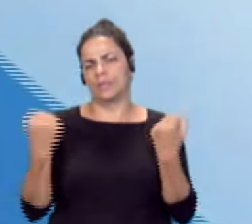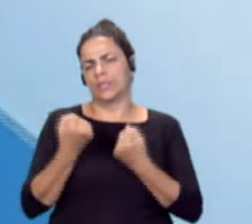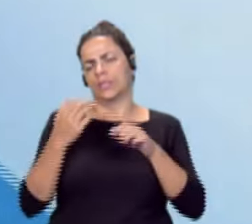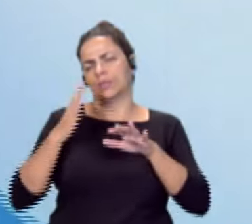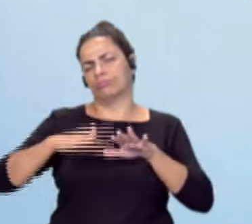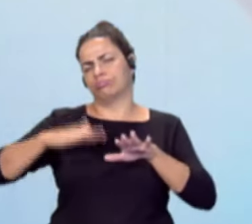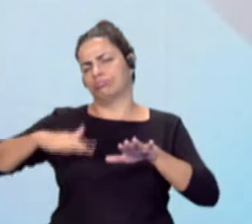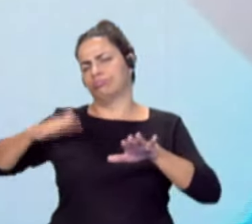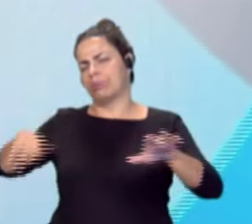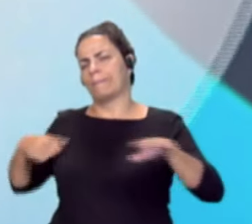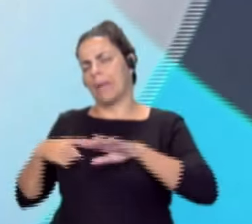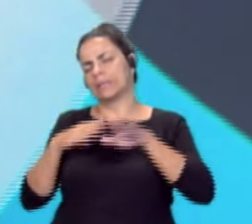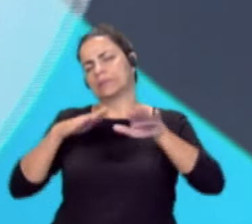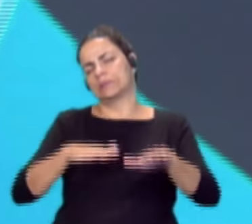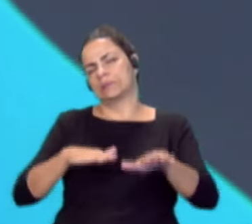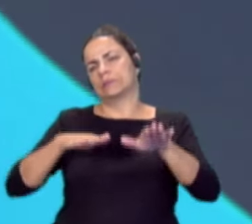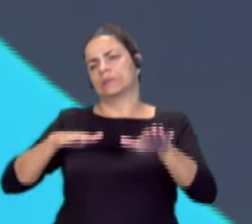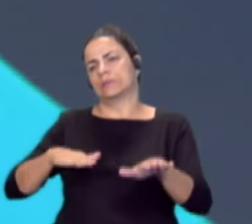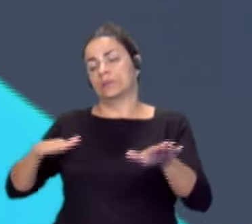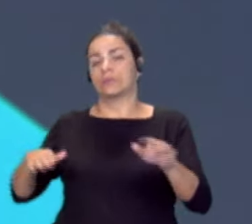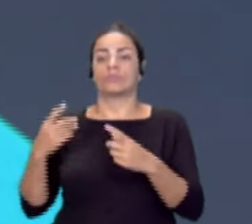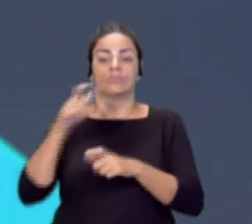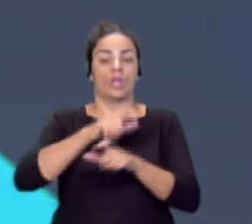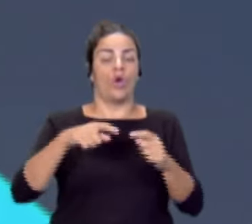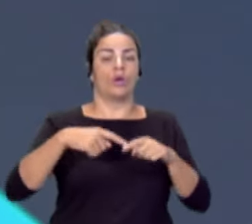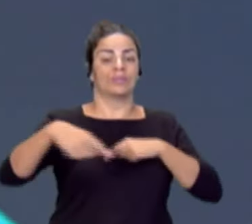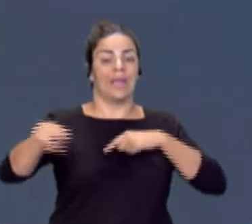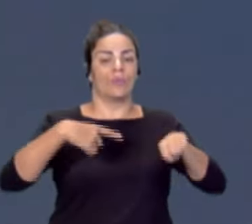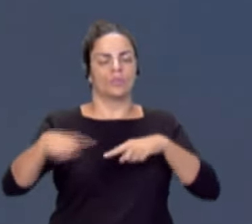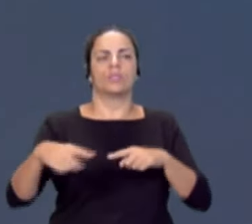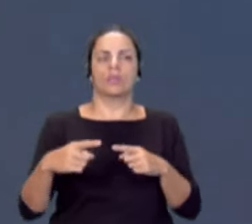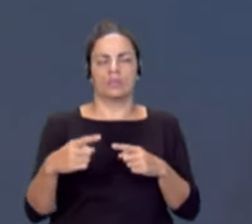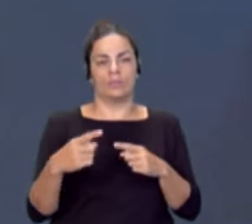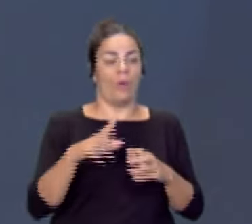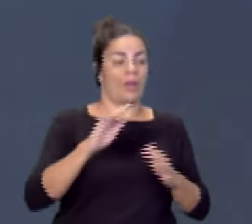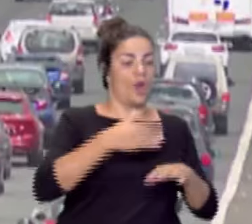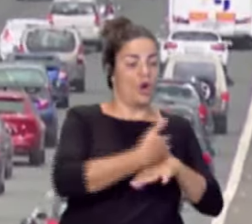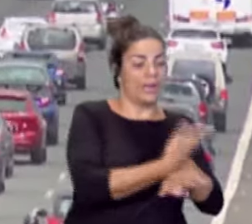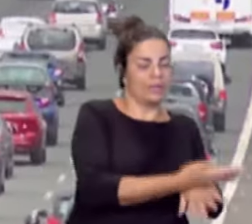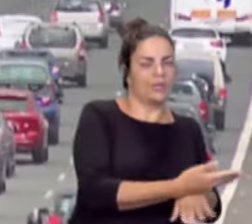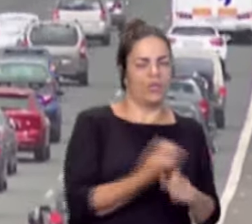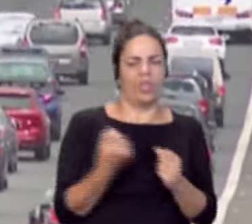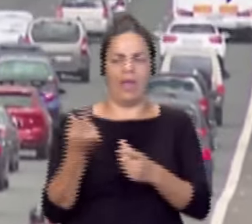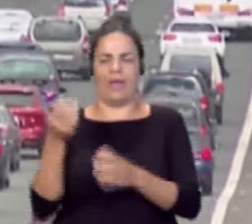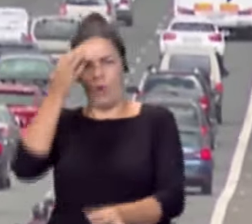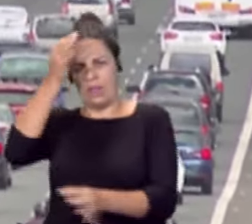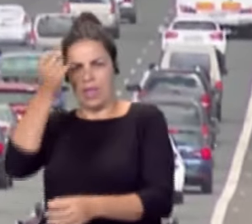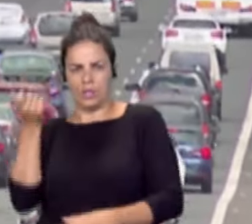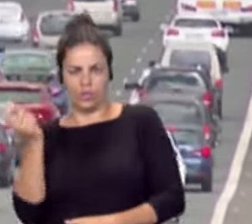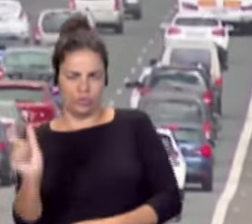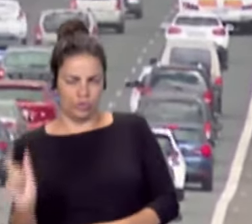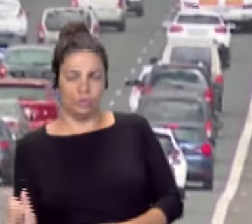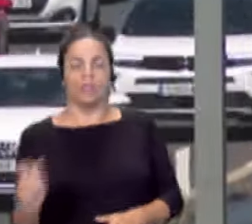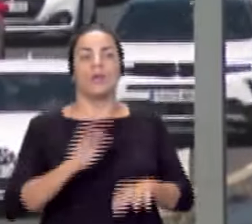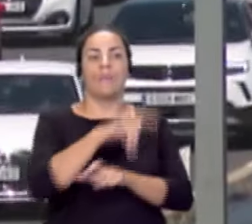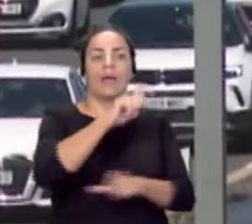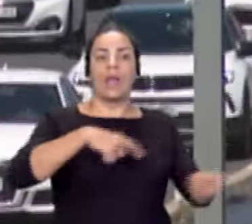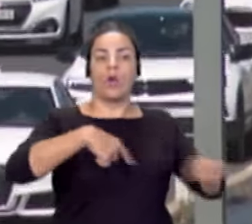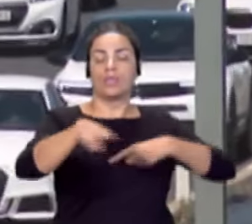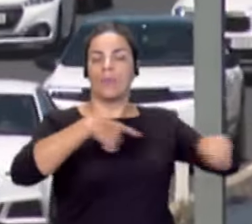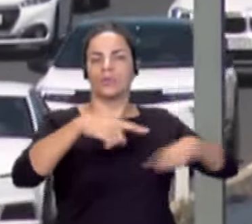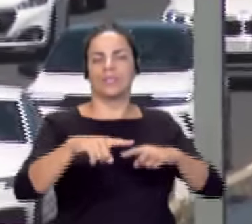atascos frecuentes. Los transportistas le ponen cifras a esos retrasos. Para los transportistas, el tiempo no se detiene